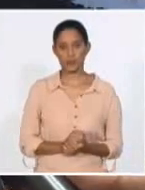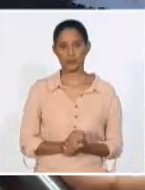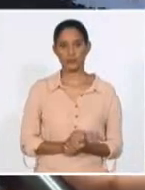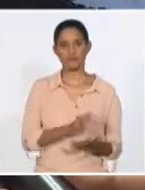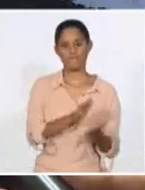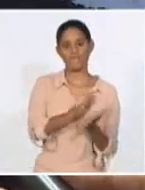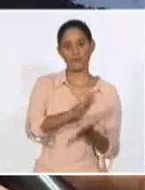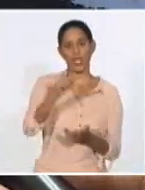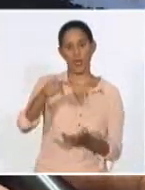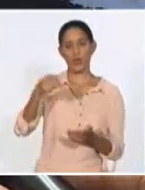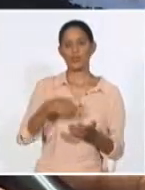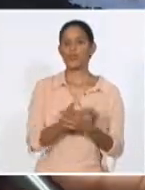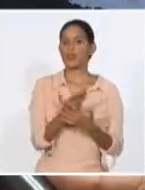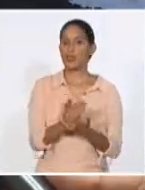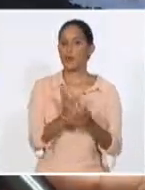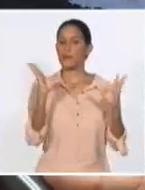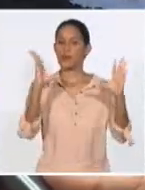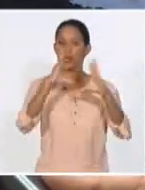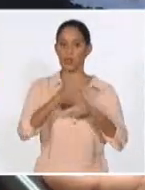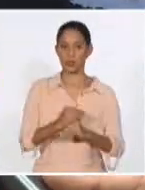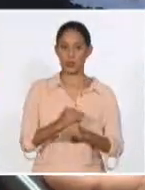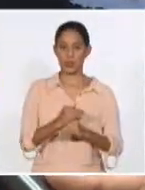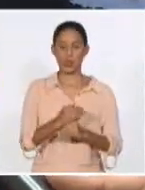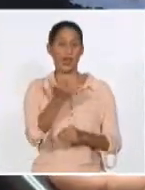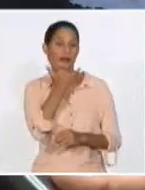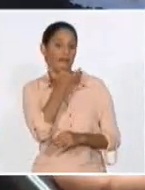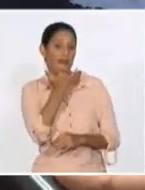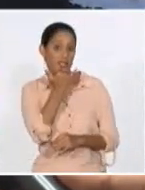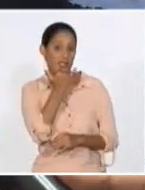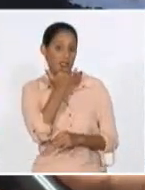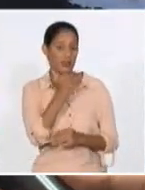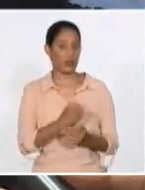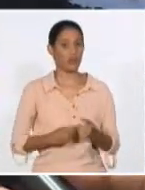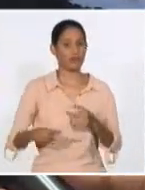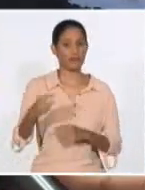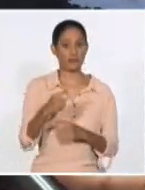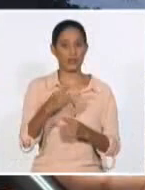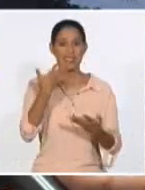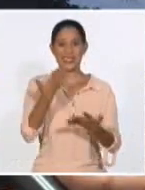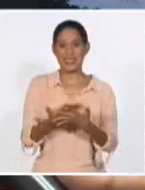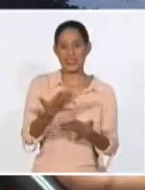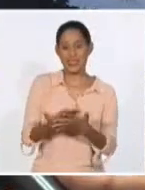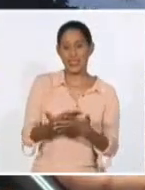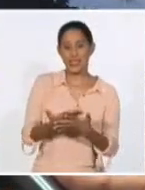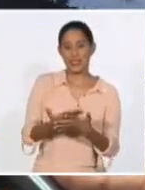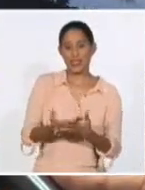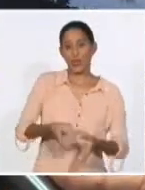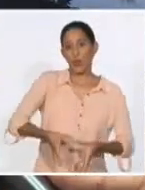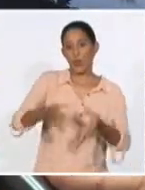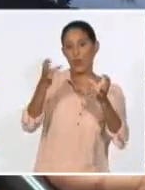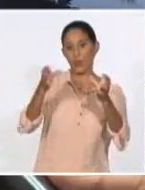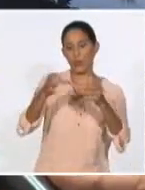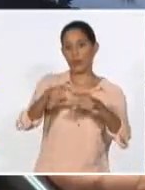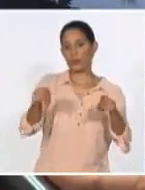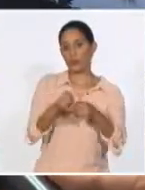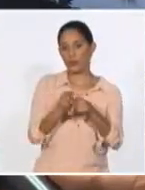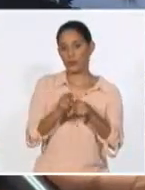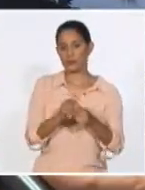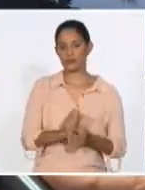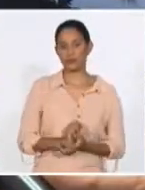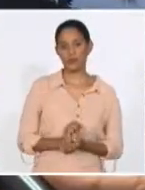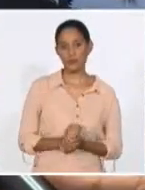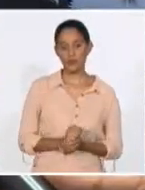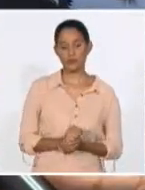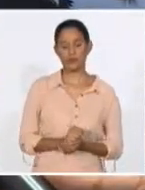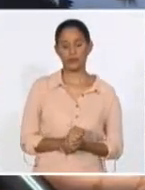niveles de afectación básicamente por la entrada de la termoeléctrica Antonio vitera nuevamente sistema porque s vamos a tener un nivel de indisponibilidad